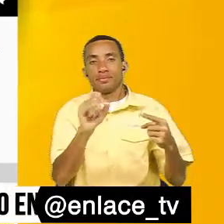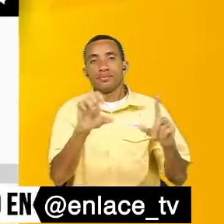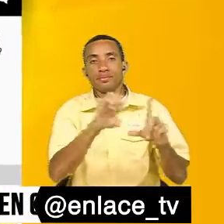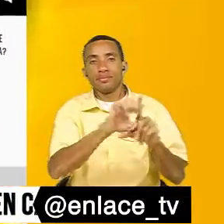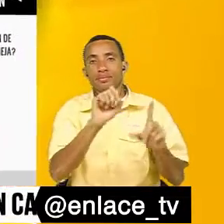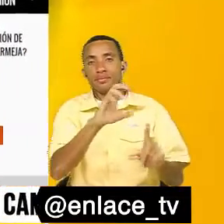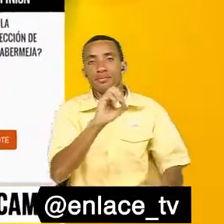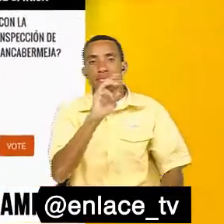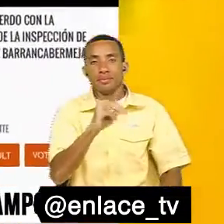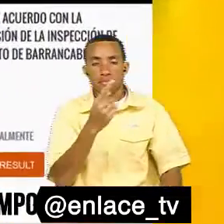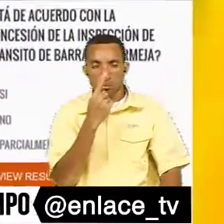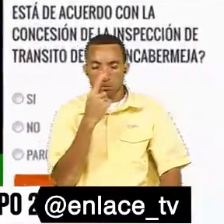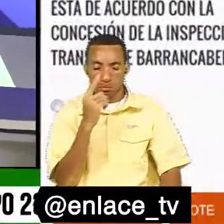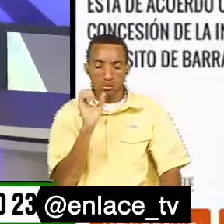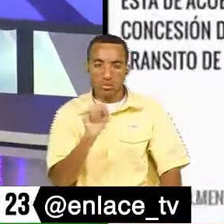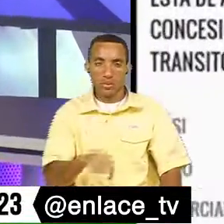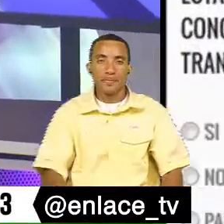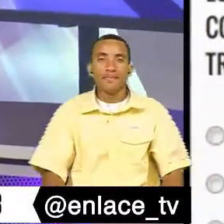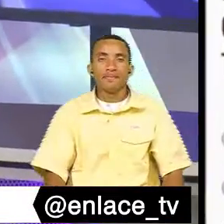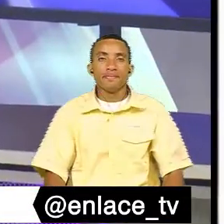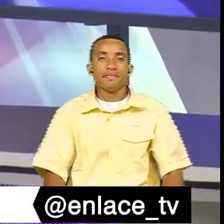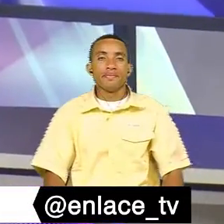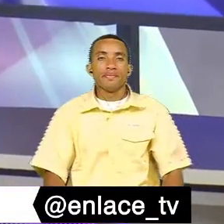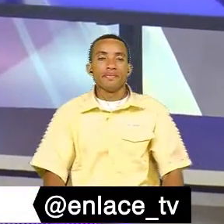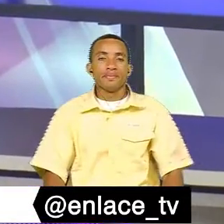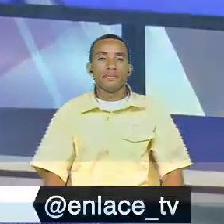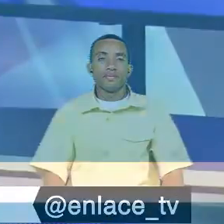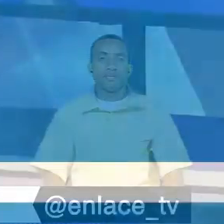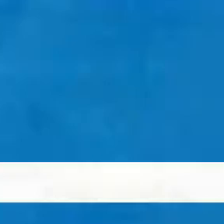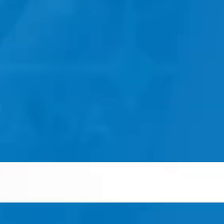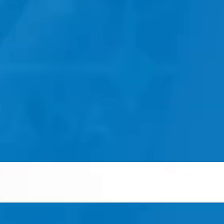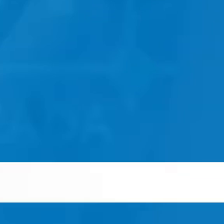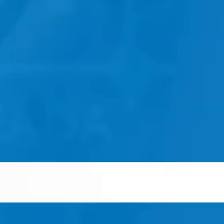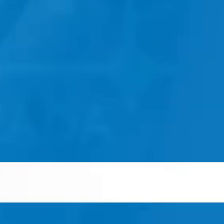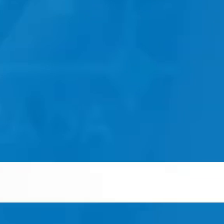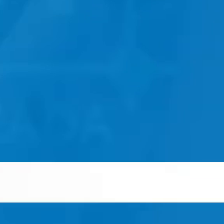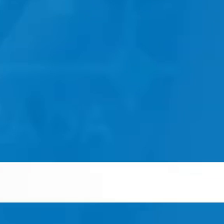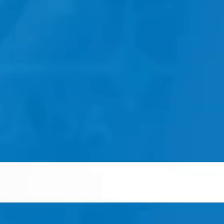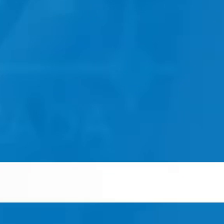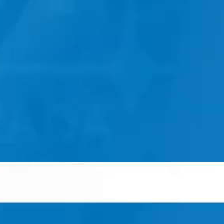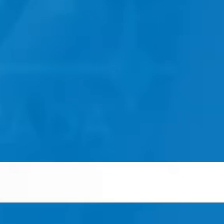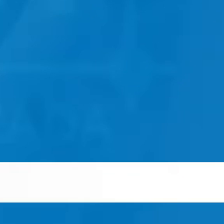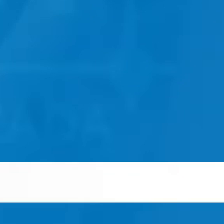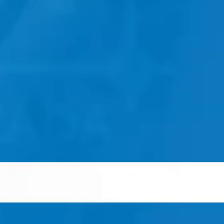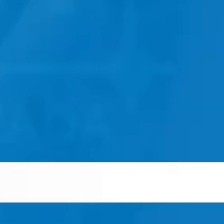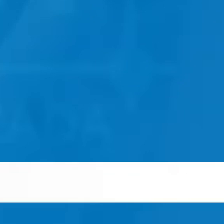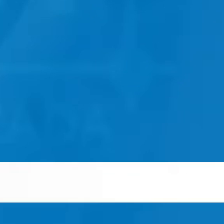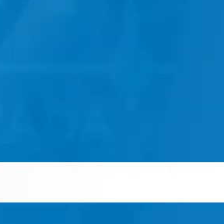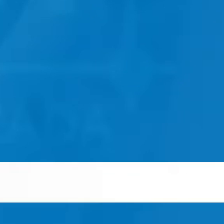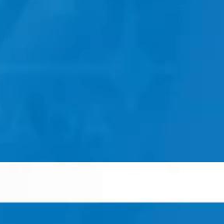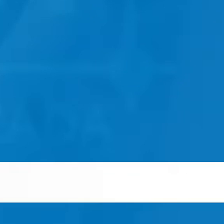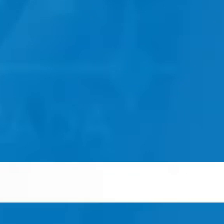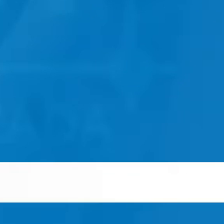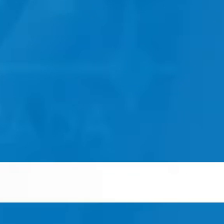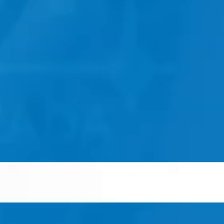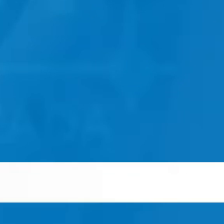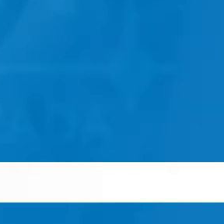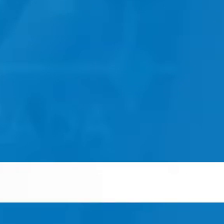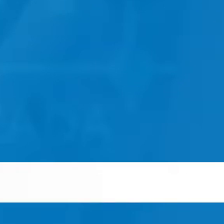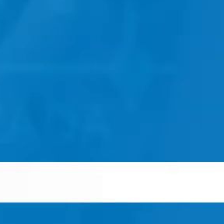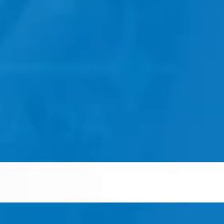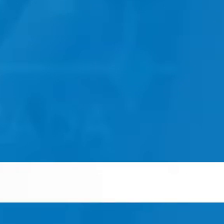www.enlacetelevisión.com. Visítenos. Internet es social y Chrome también. Facebook, Twitter e Instagram tienen más de Chrome para ustedes. Síganlos y conozcan más de